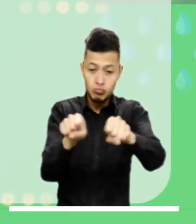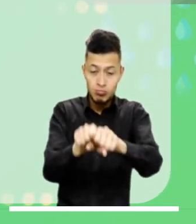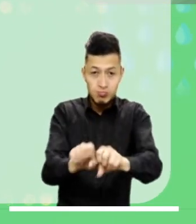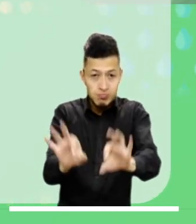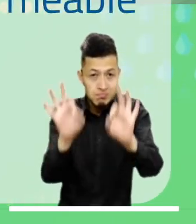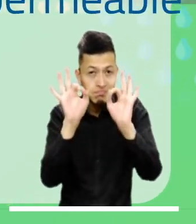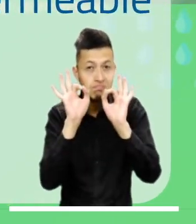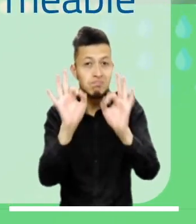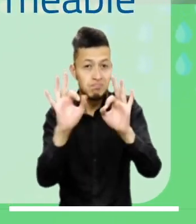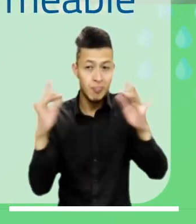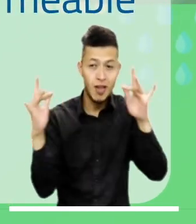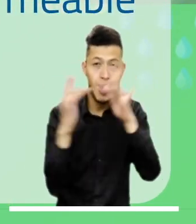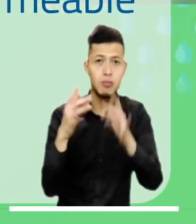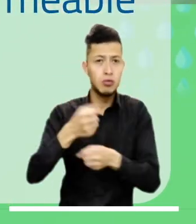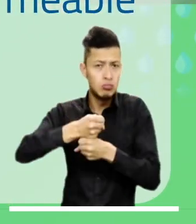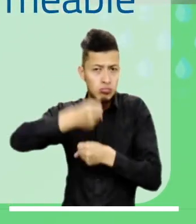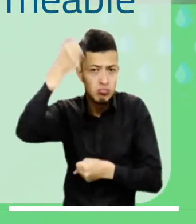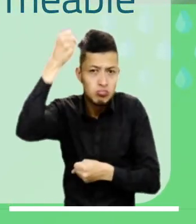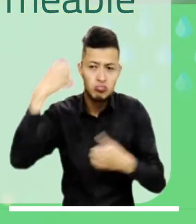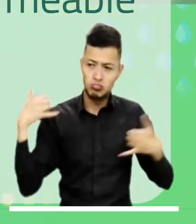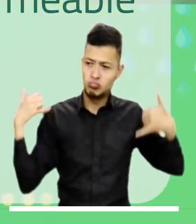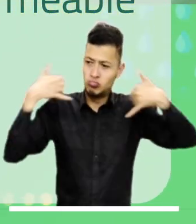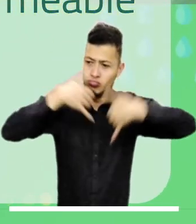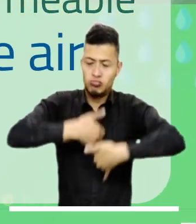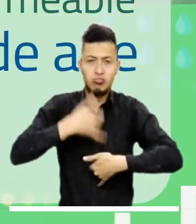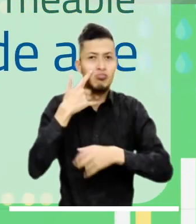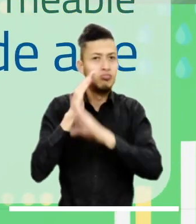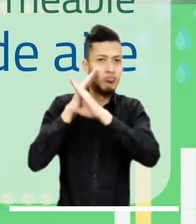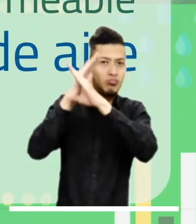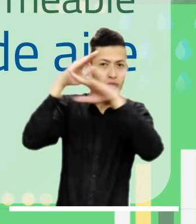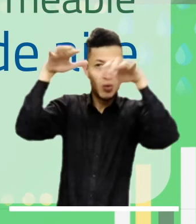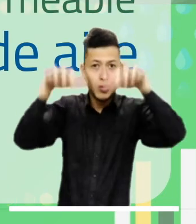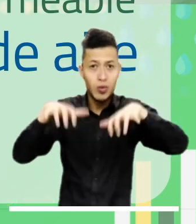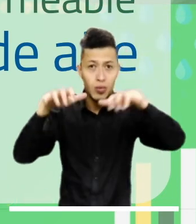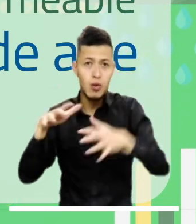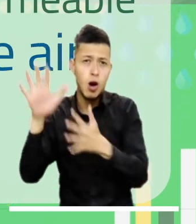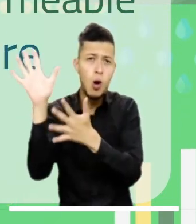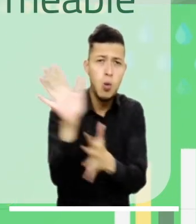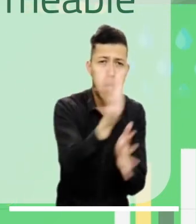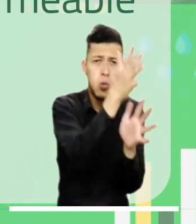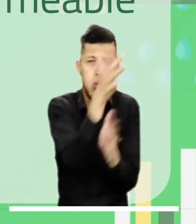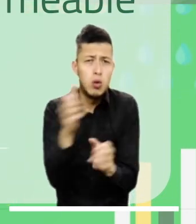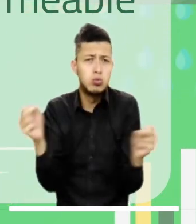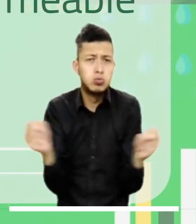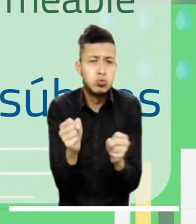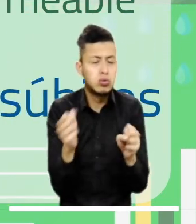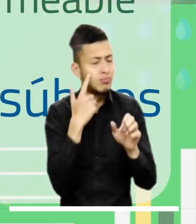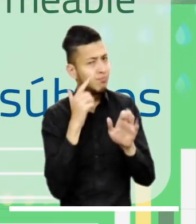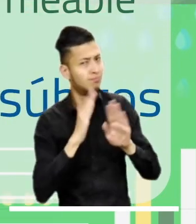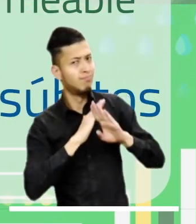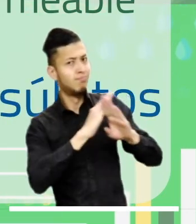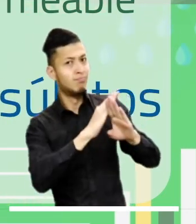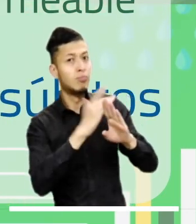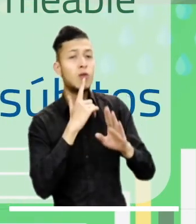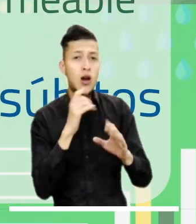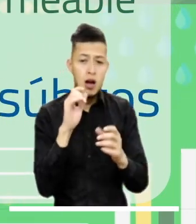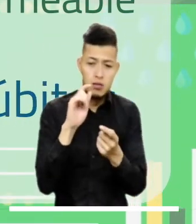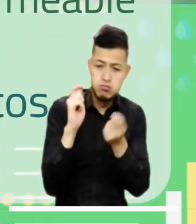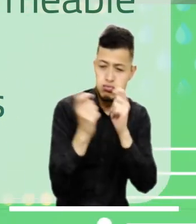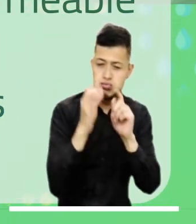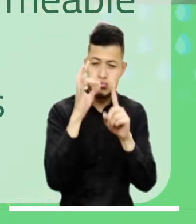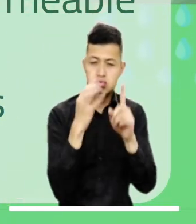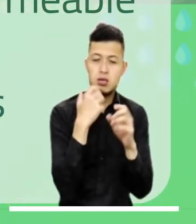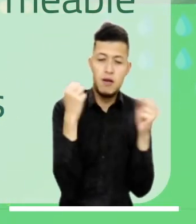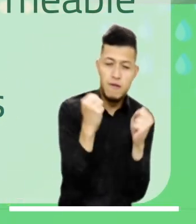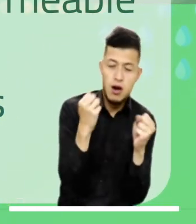Utilizar calzado apropiado. No olvide llevar sombrilla o impermeable. Evite las corrientes frías de aire. No se